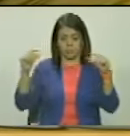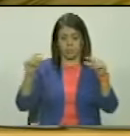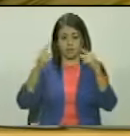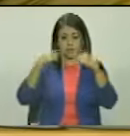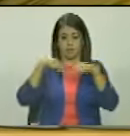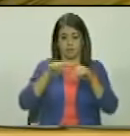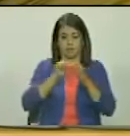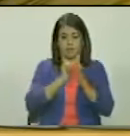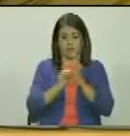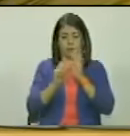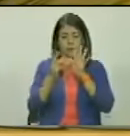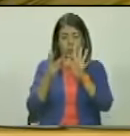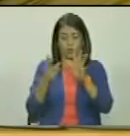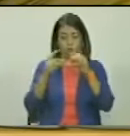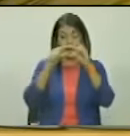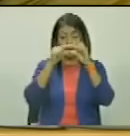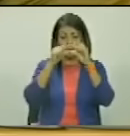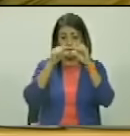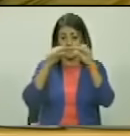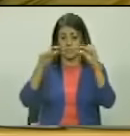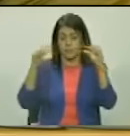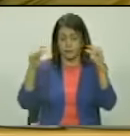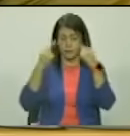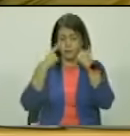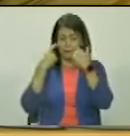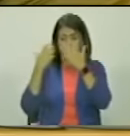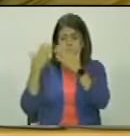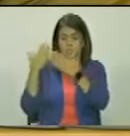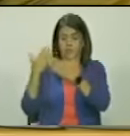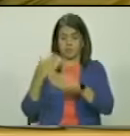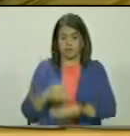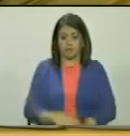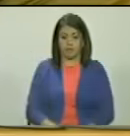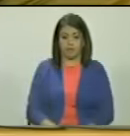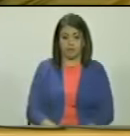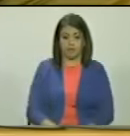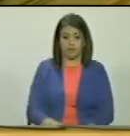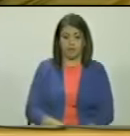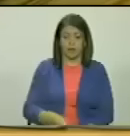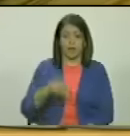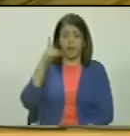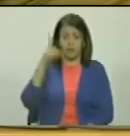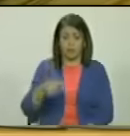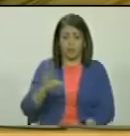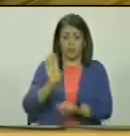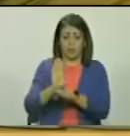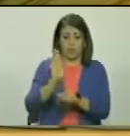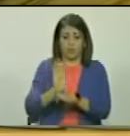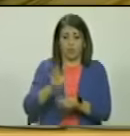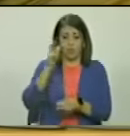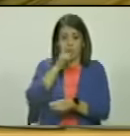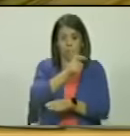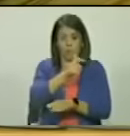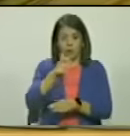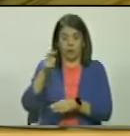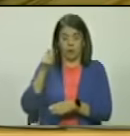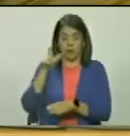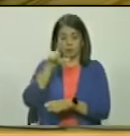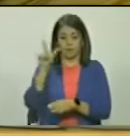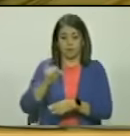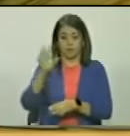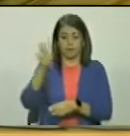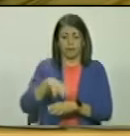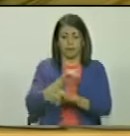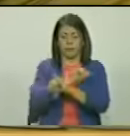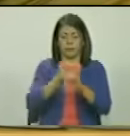epígrafe del artículo 8, quedando redactado en los siguientes términos. Epígrafe, deber de proteger la soberanía sobre la Guayana